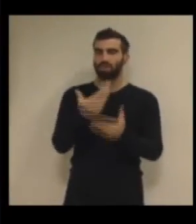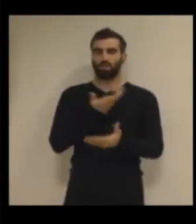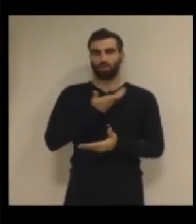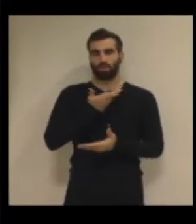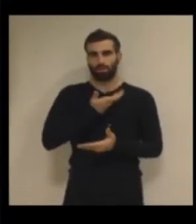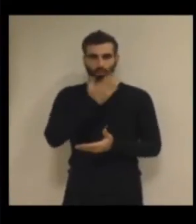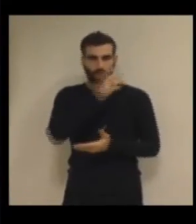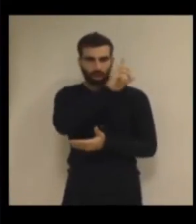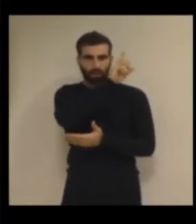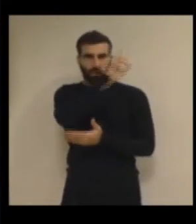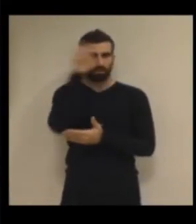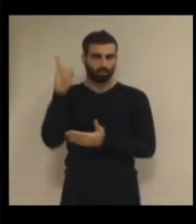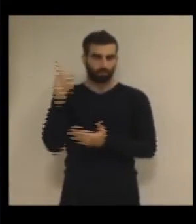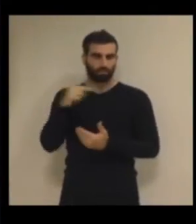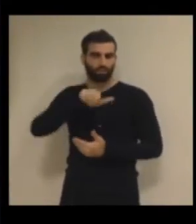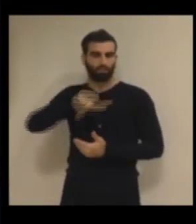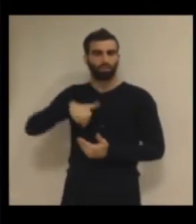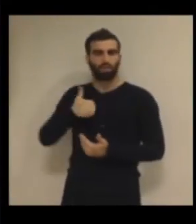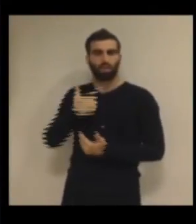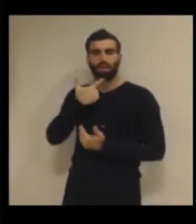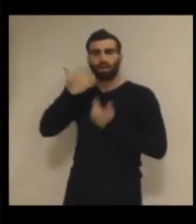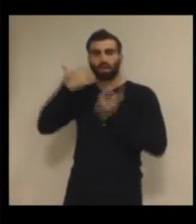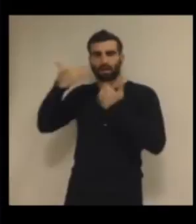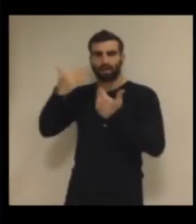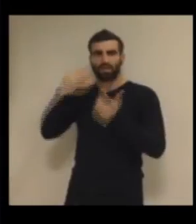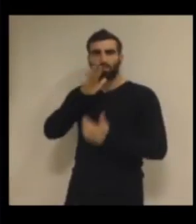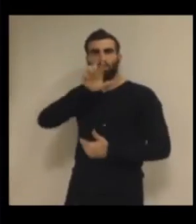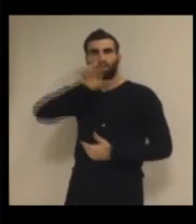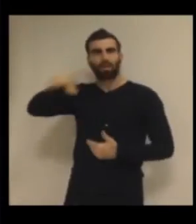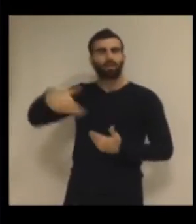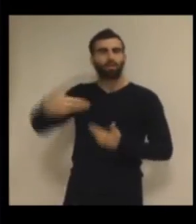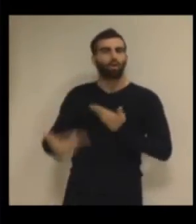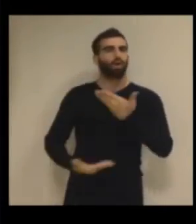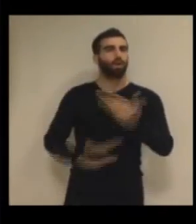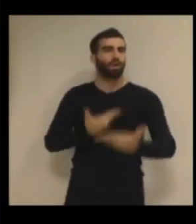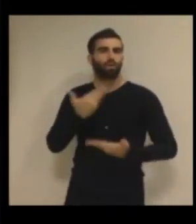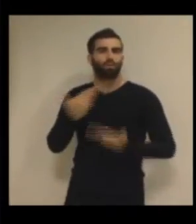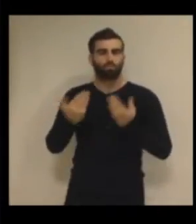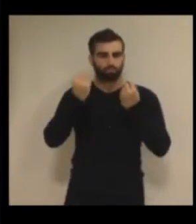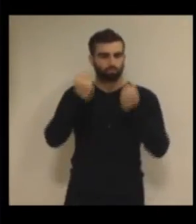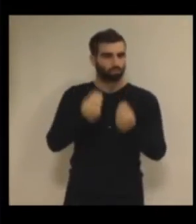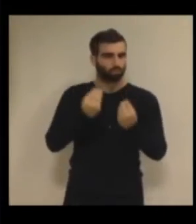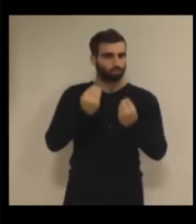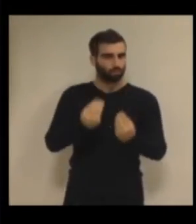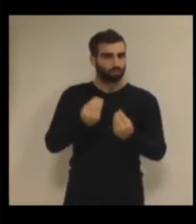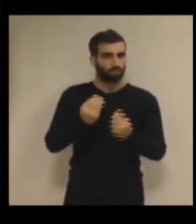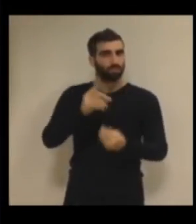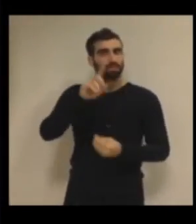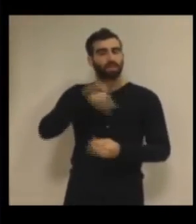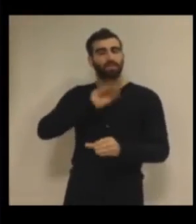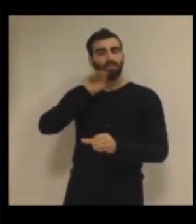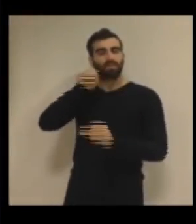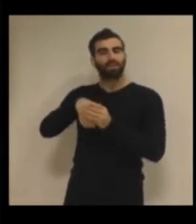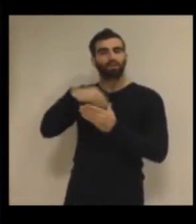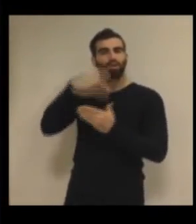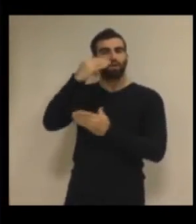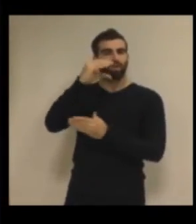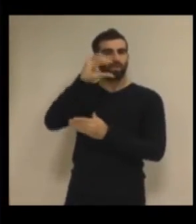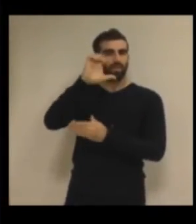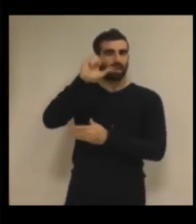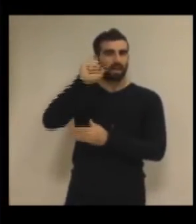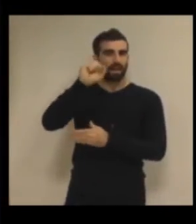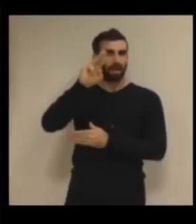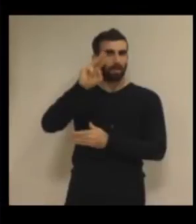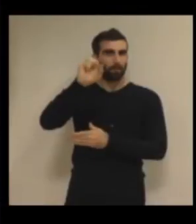Madrid, que aparte agradecerles también que se han mostrado muy colaboradores, y el CEAPAT, el CENTAC también estáis con nosotros,